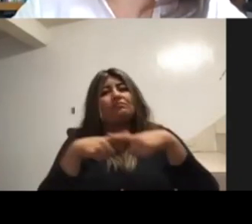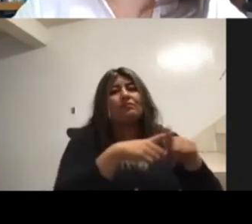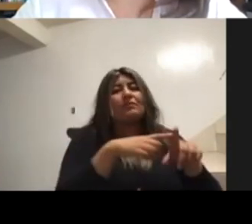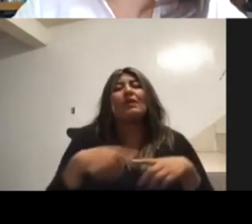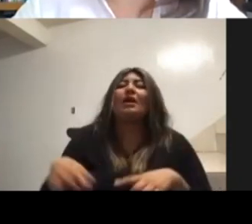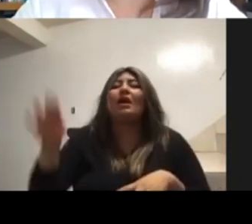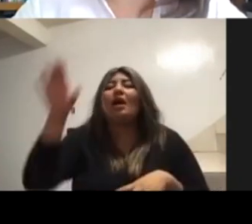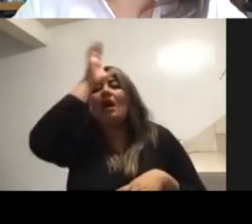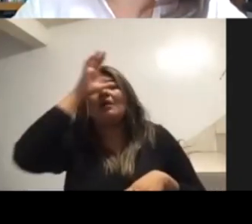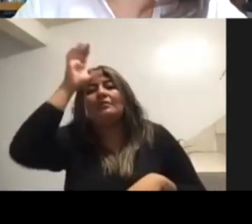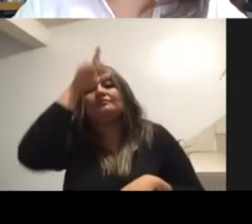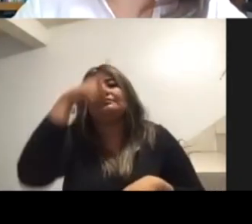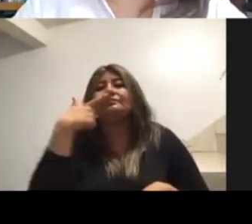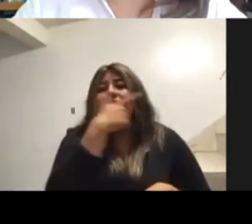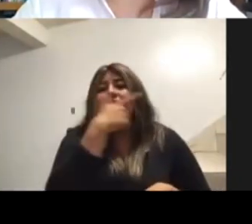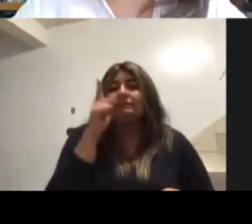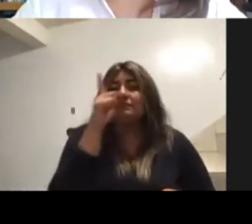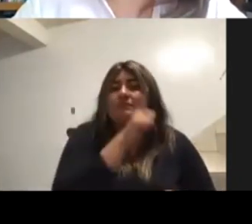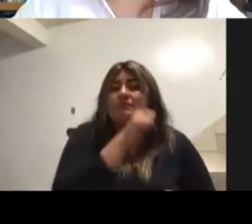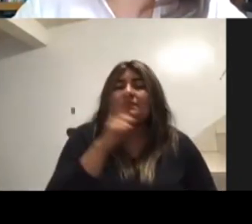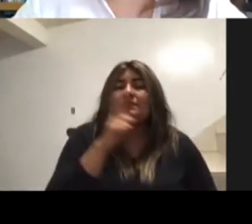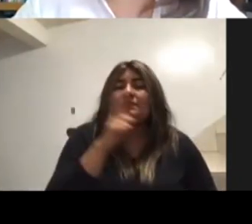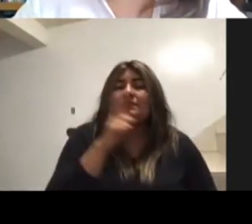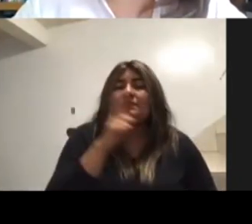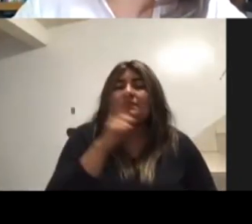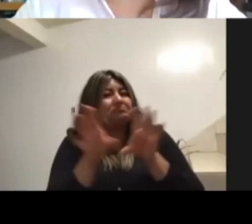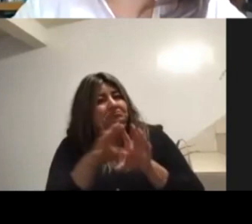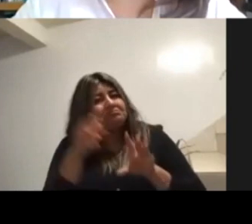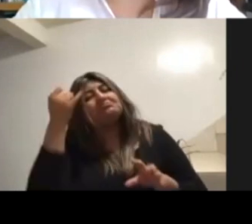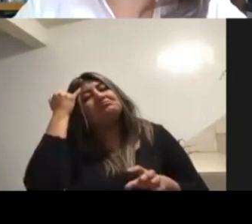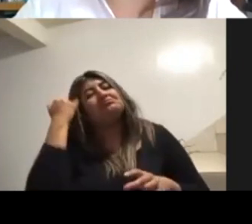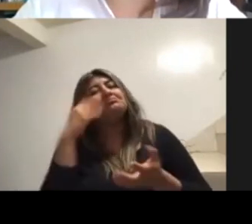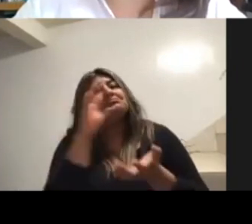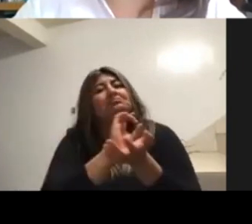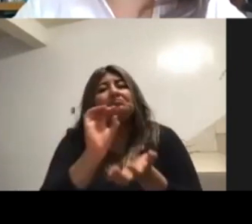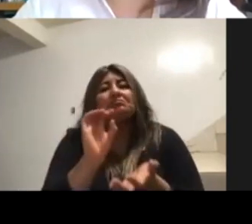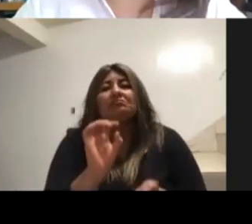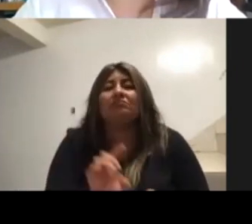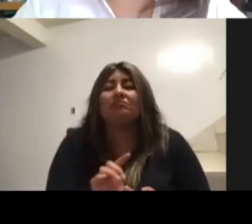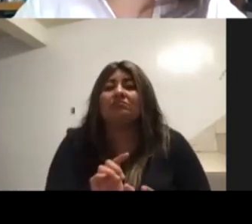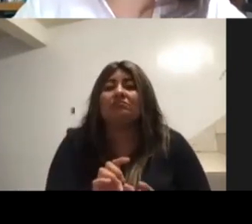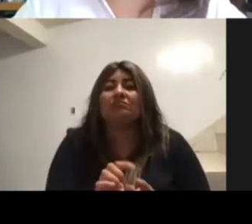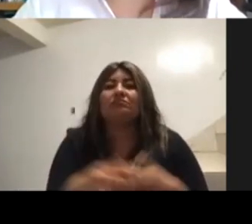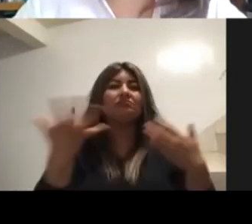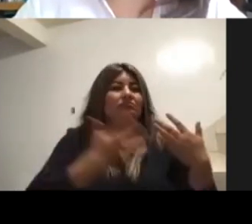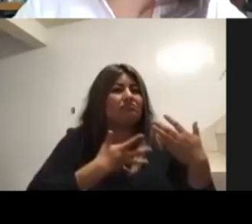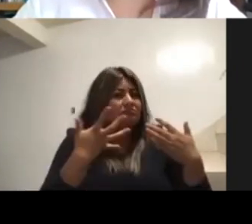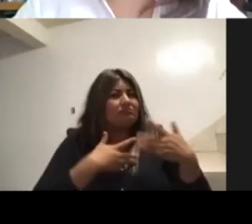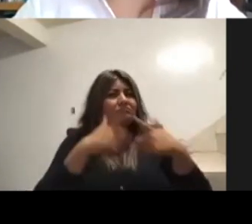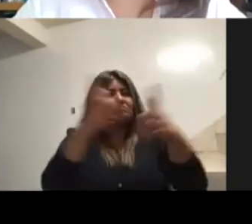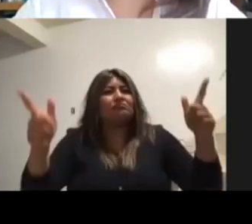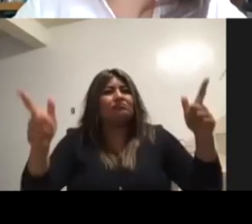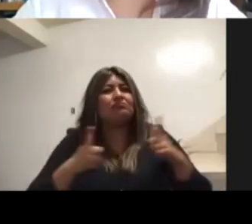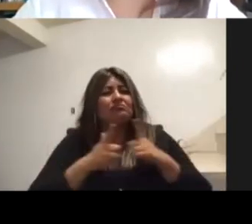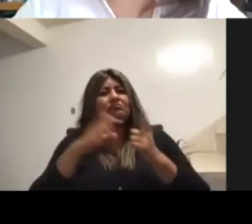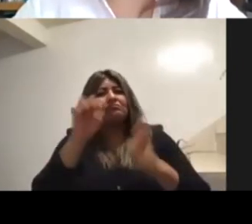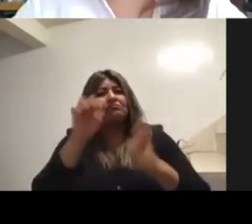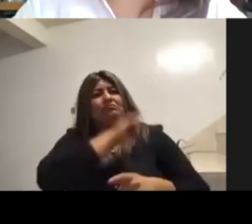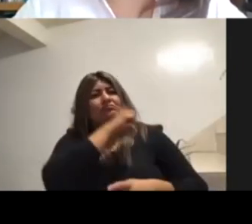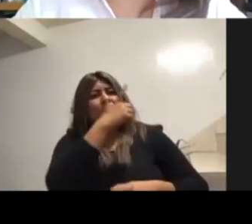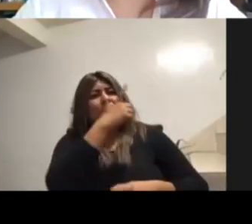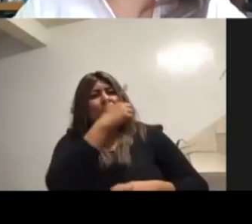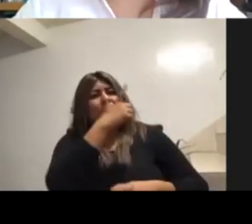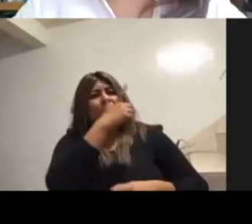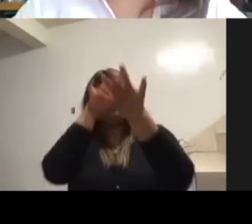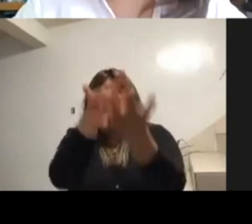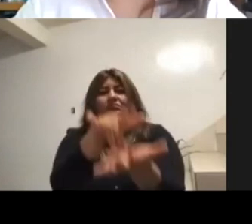a la diversidad de capacidades. Y que tuviera grupos especializados que apoyaran a